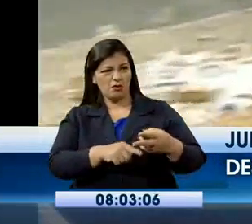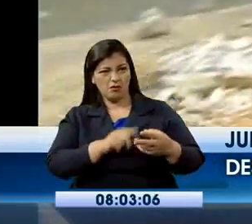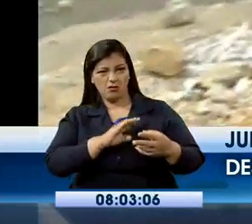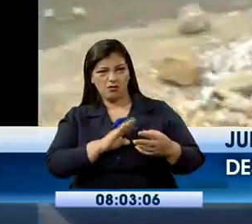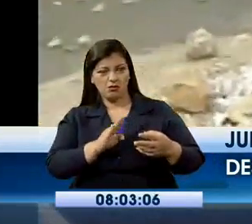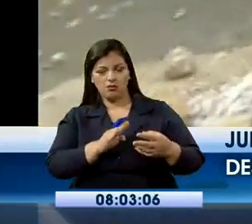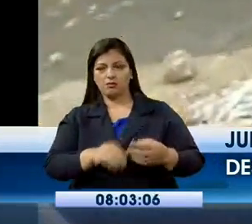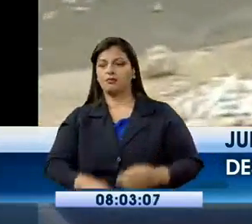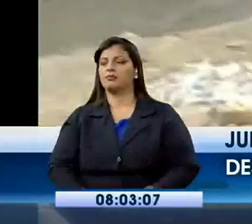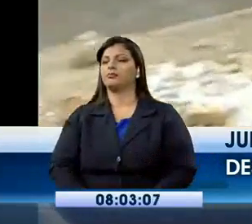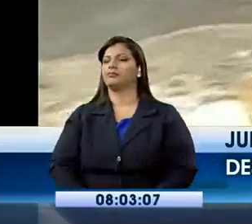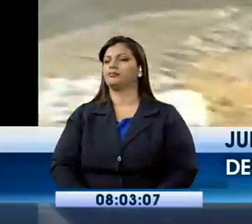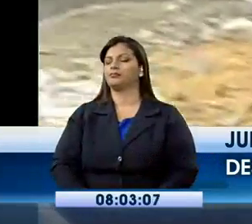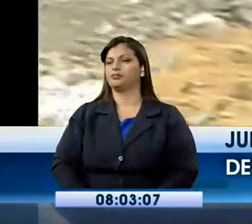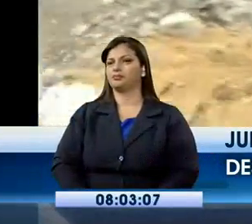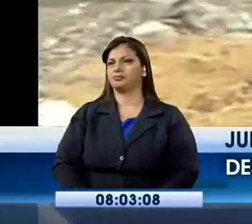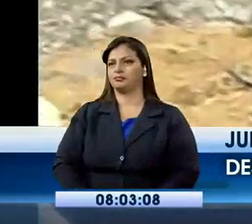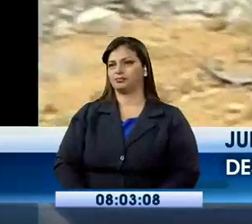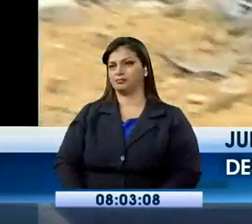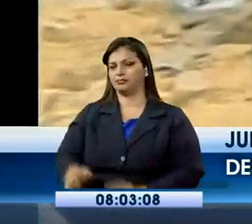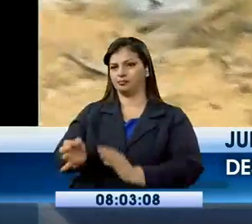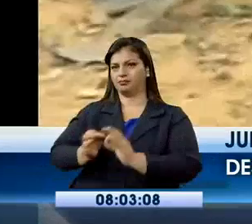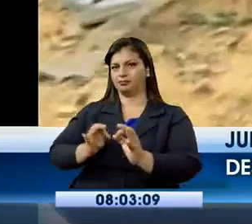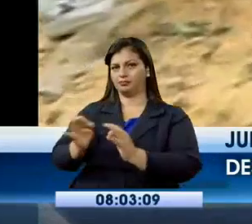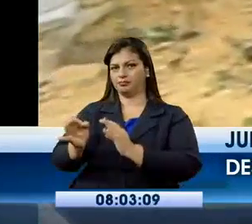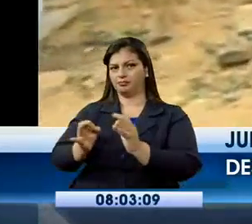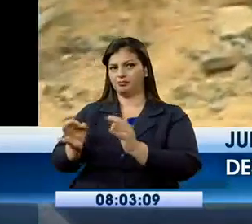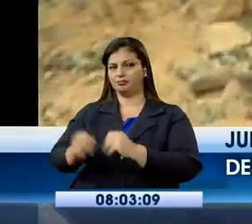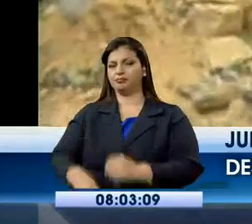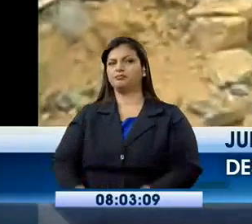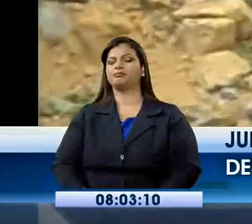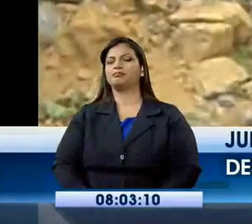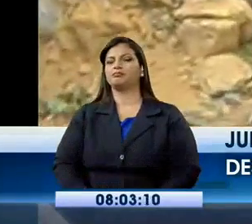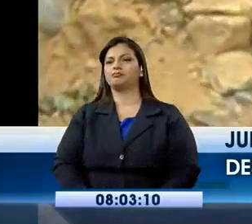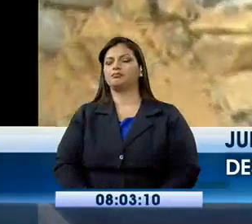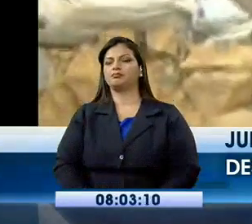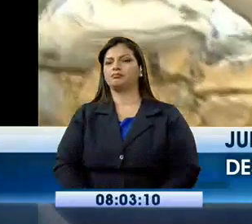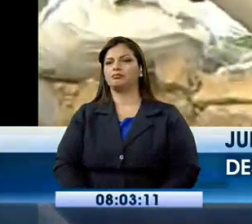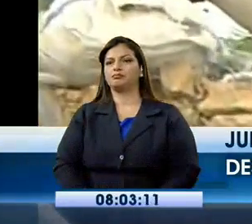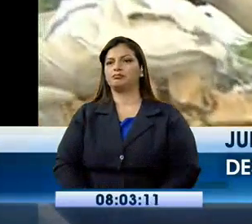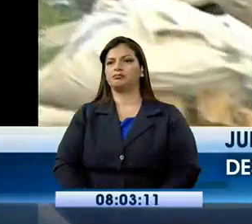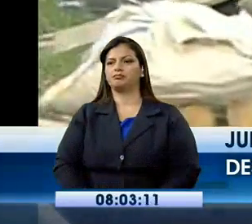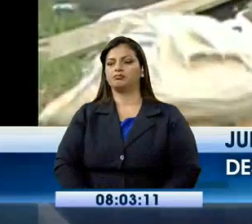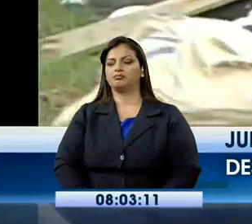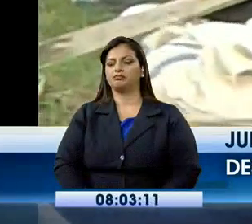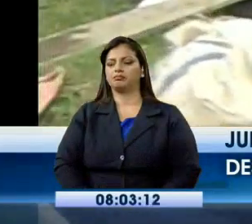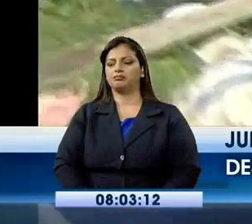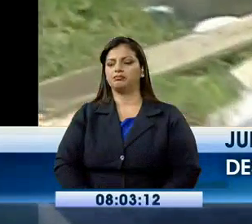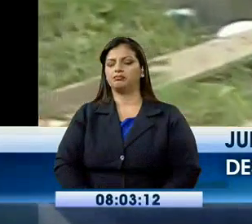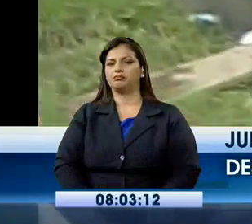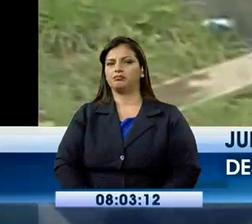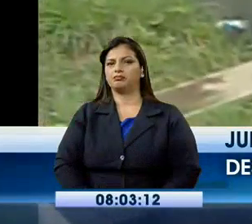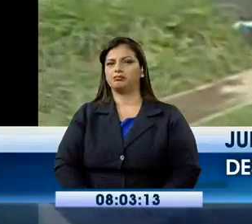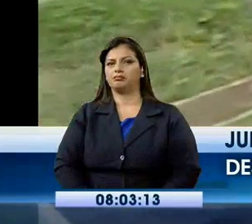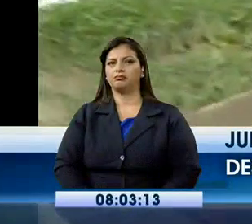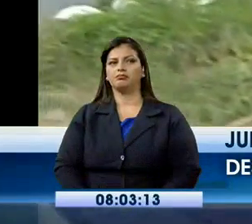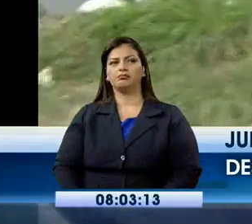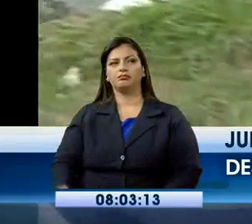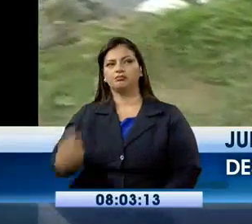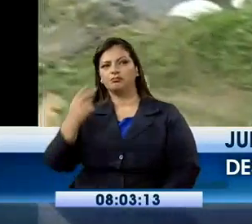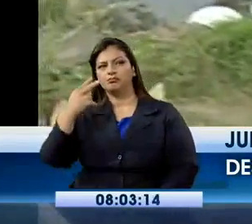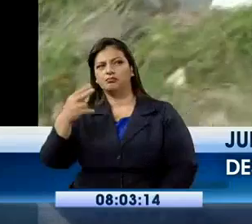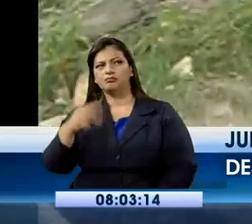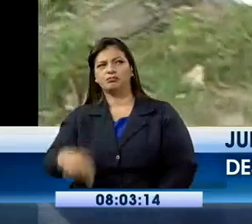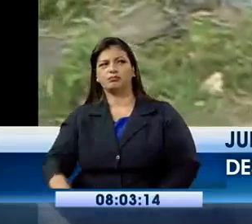un colector que está colapsado, que quedó inconcluso. Cuando fue intervenido este sector, y eso es producto